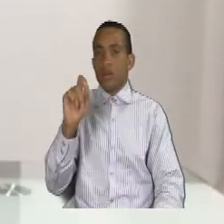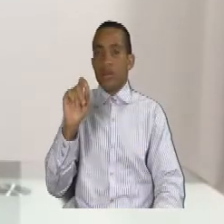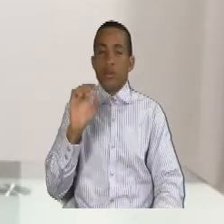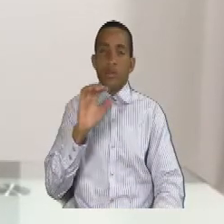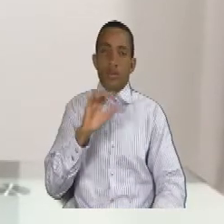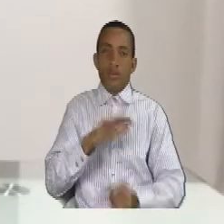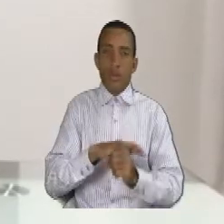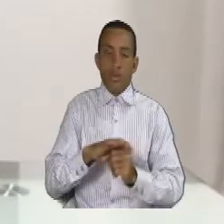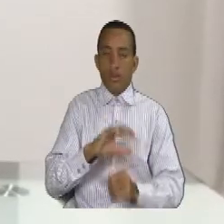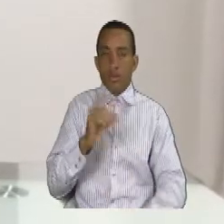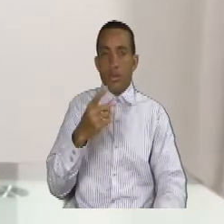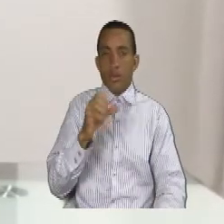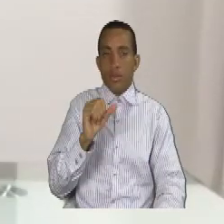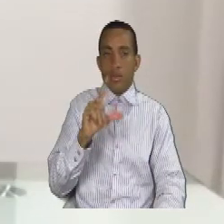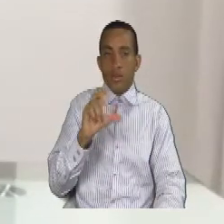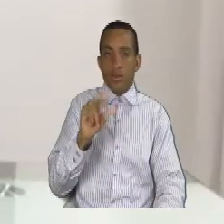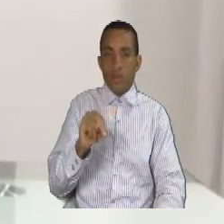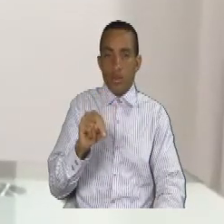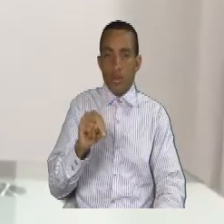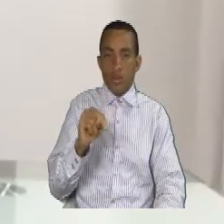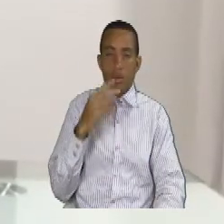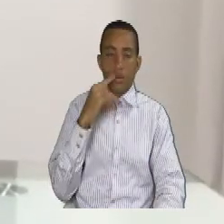gusto. El teléfono es